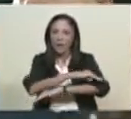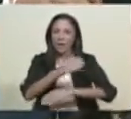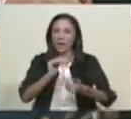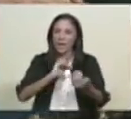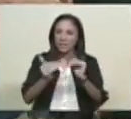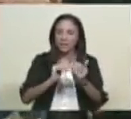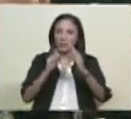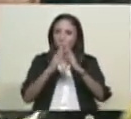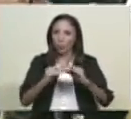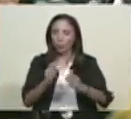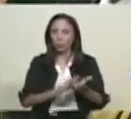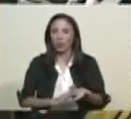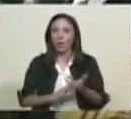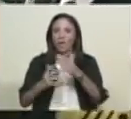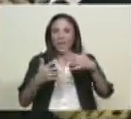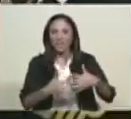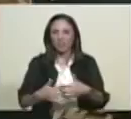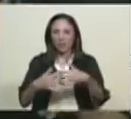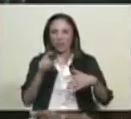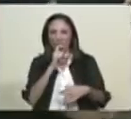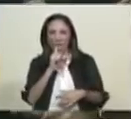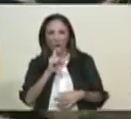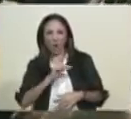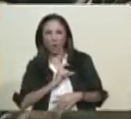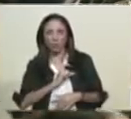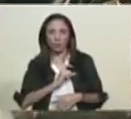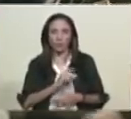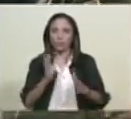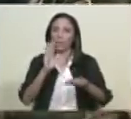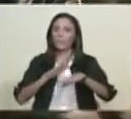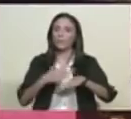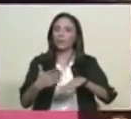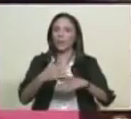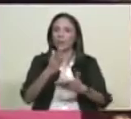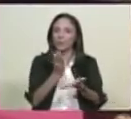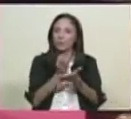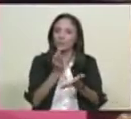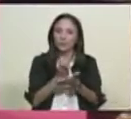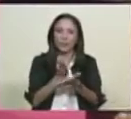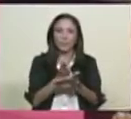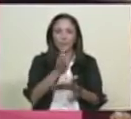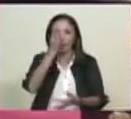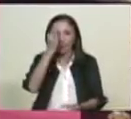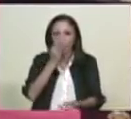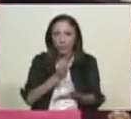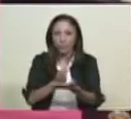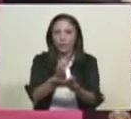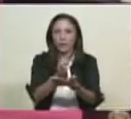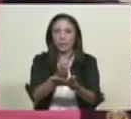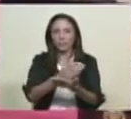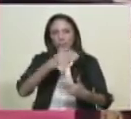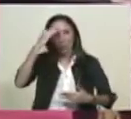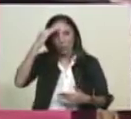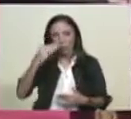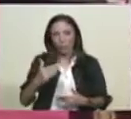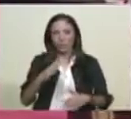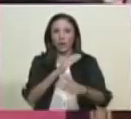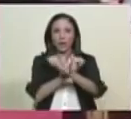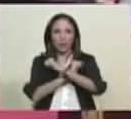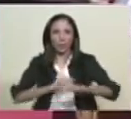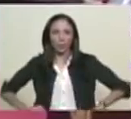Bolivariana, su cohesión, su disciplina, su lealtad al pueblo y a su comandante en jefe,